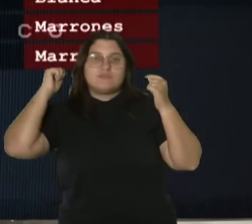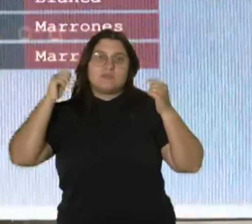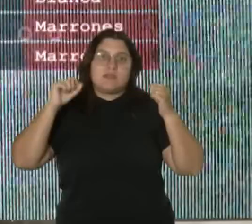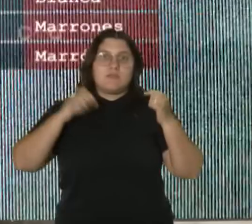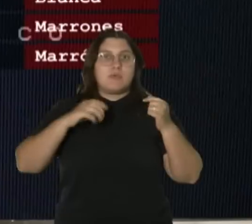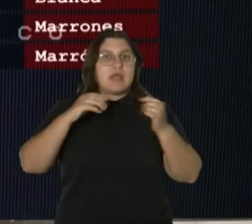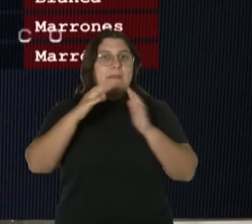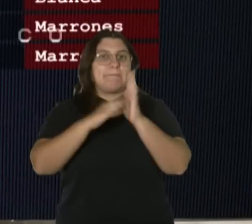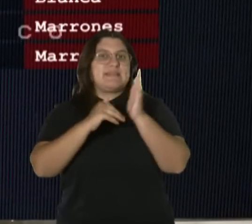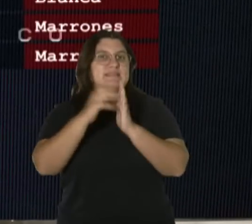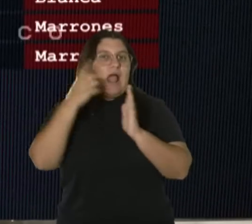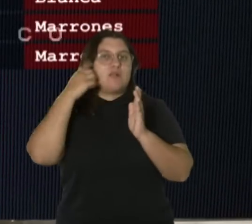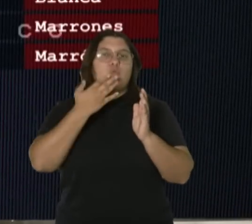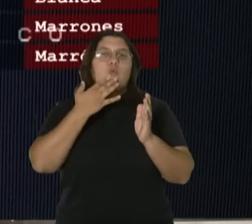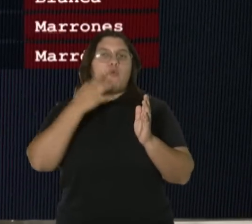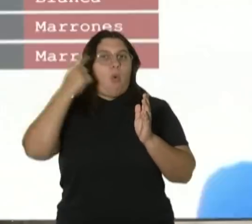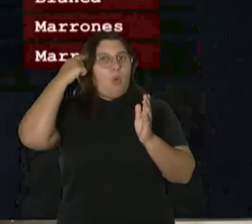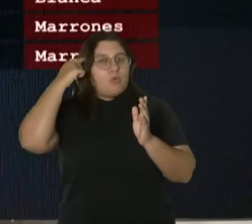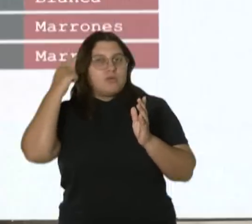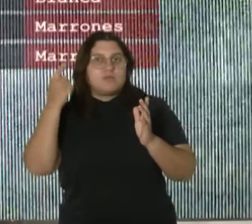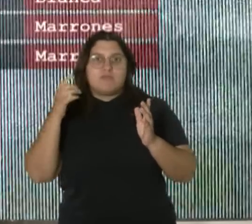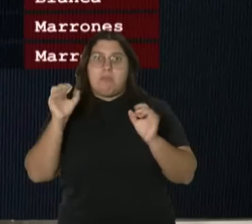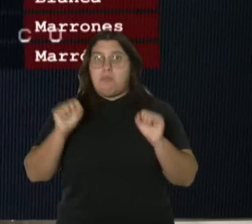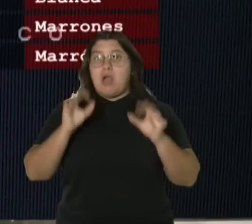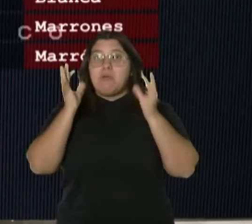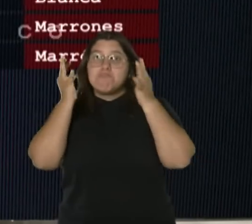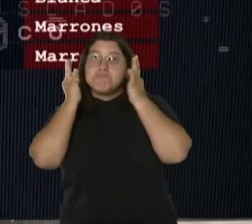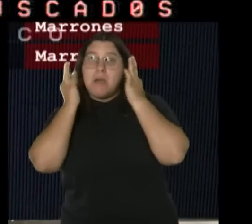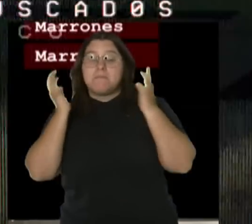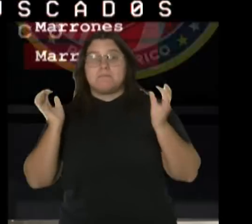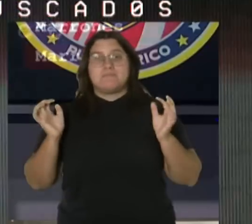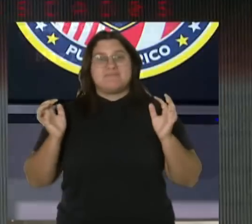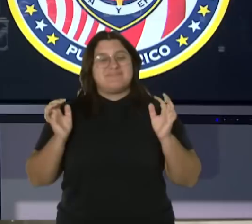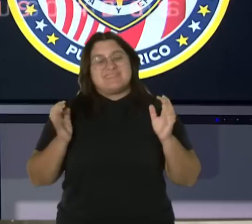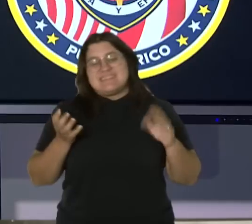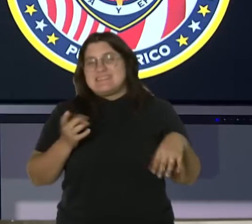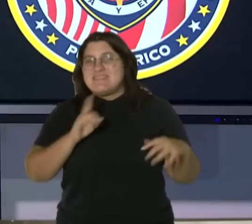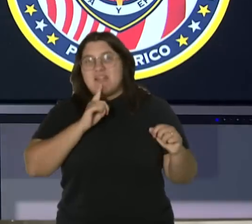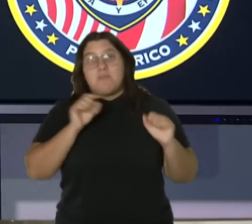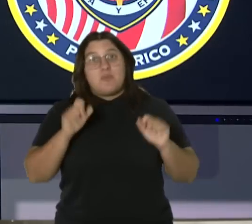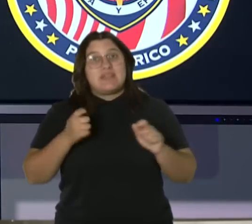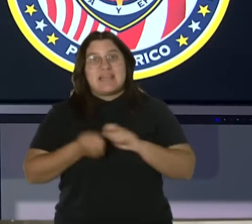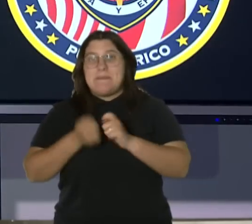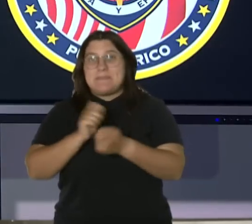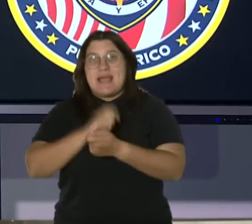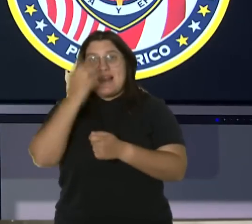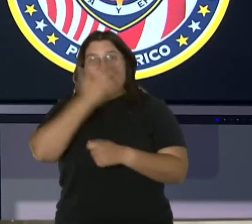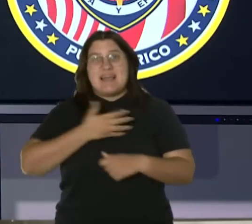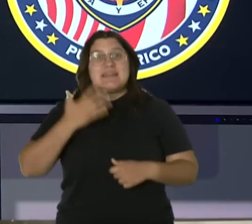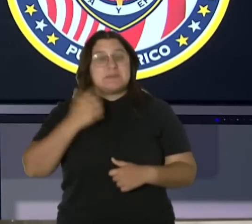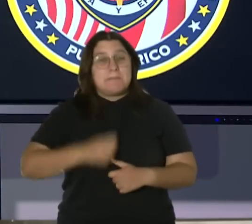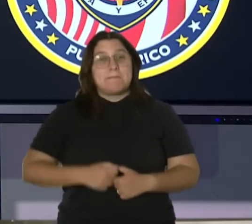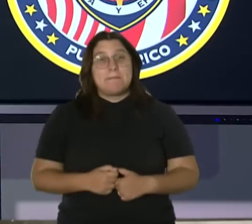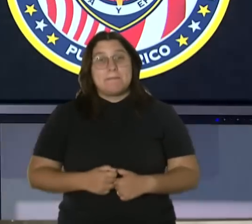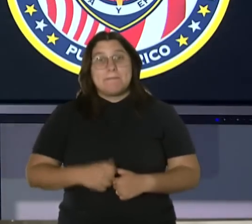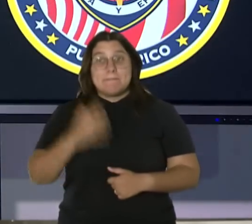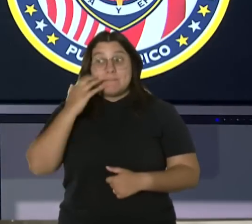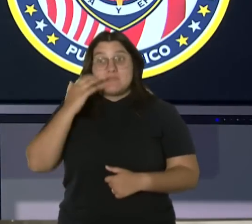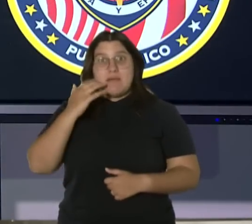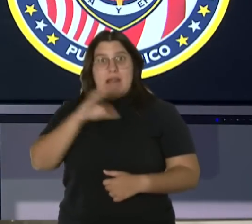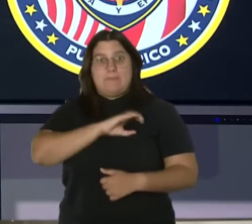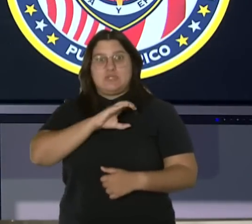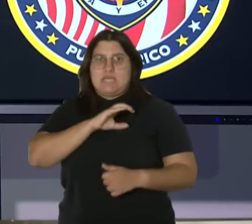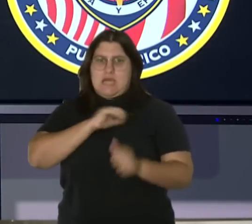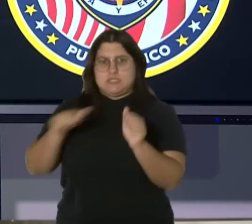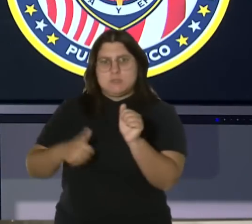forma verdad de arreglarse las pantallas Sabrá Dios y puede bueno puede cambiar bastante el aspecto físico porque sabe que está siendo buscado para